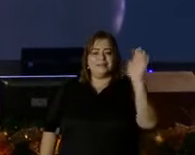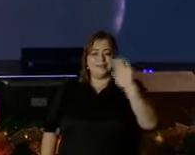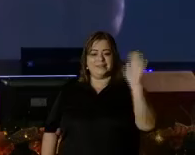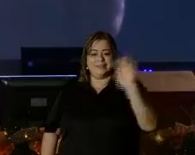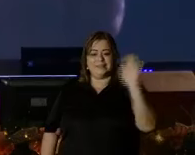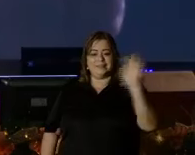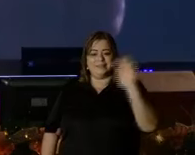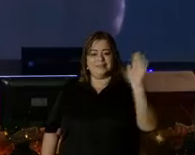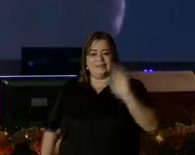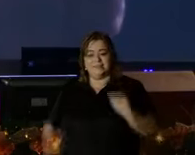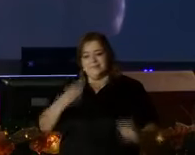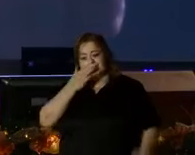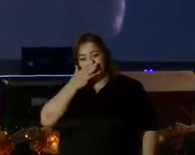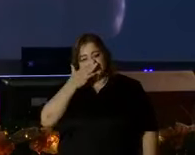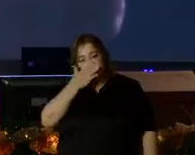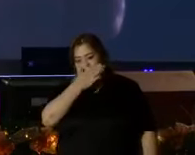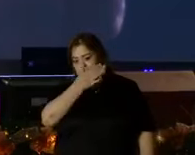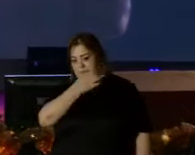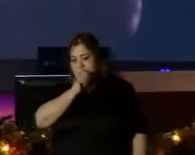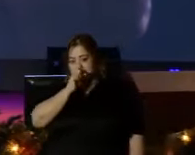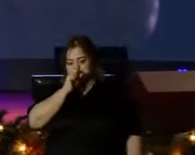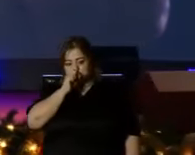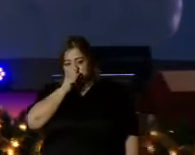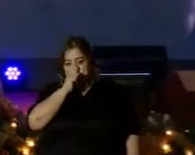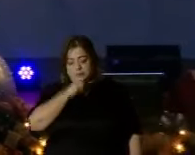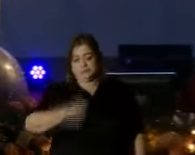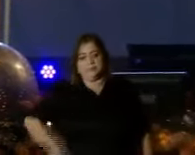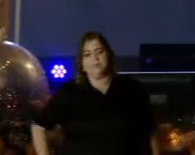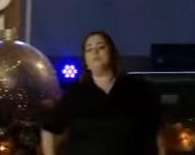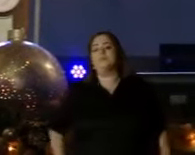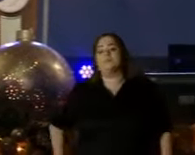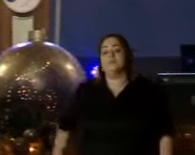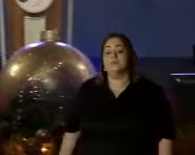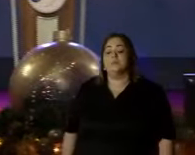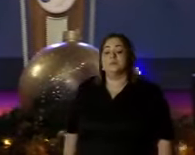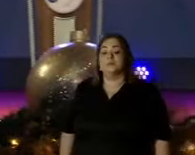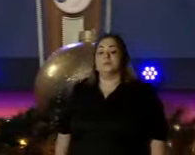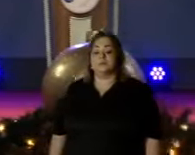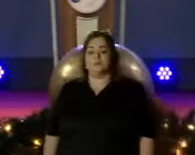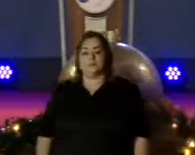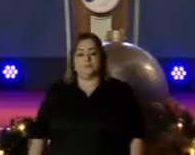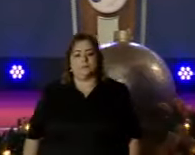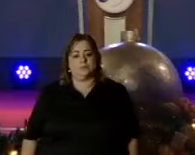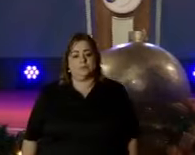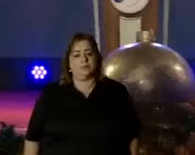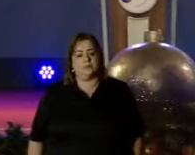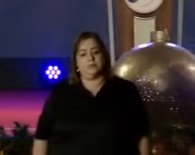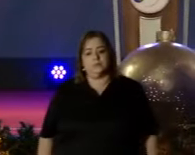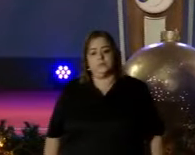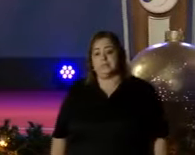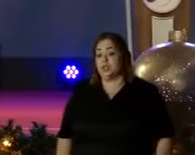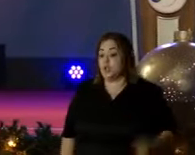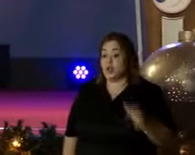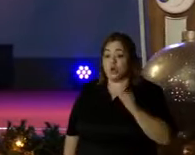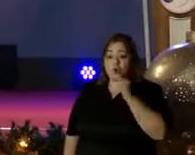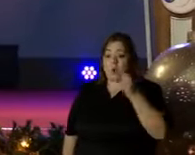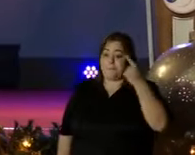cayeron los dientes. que esto no es para todo el